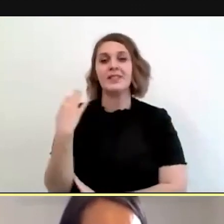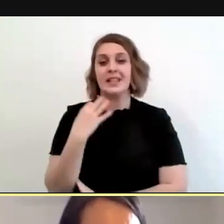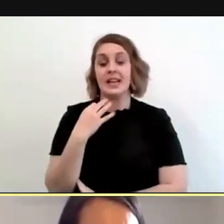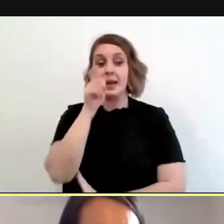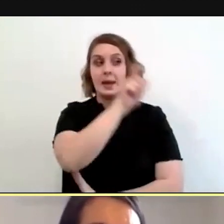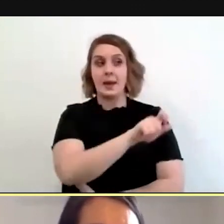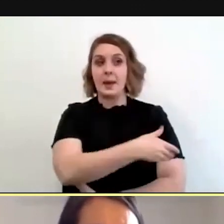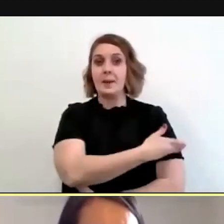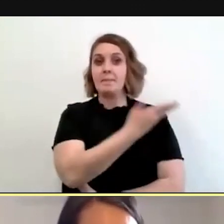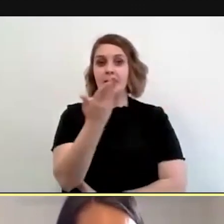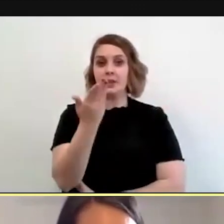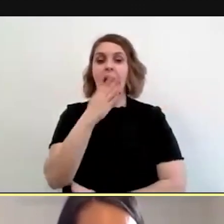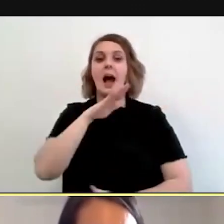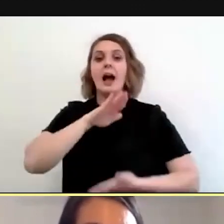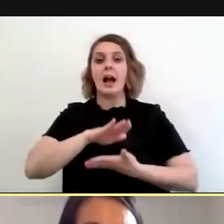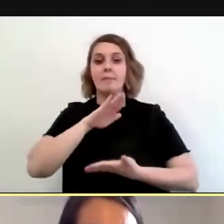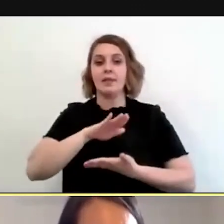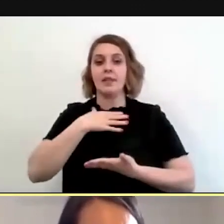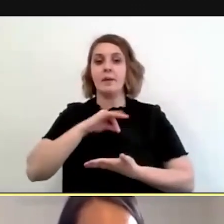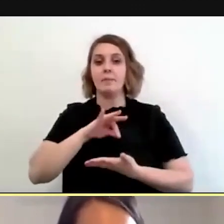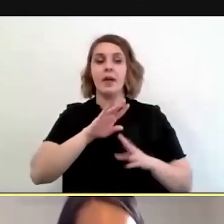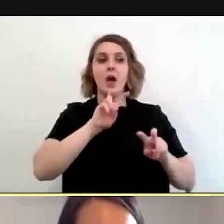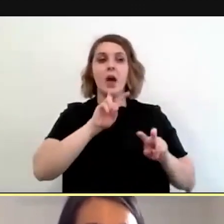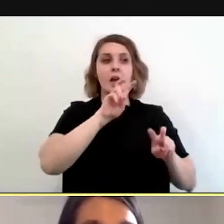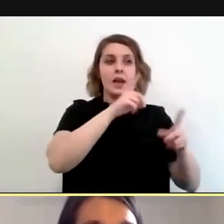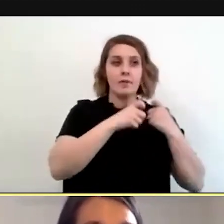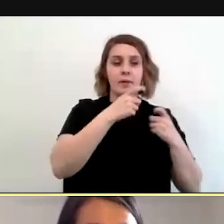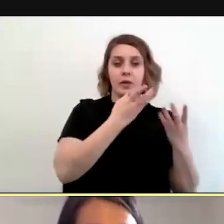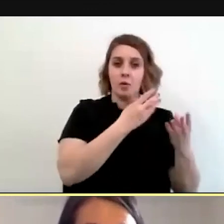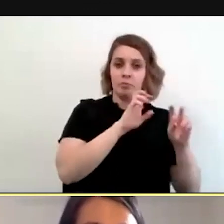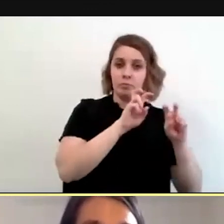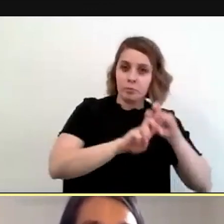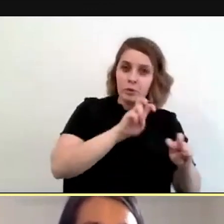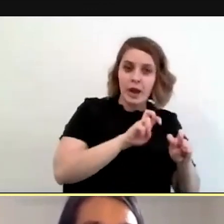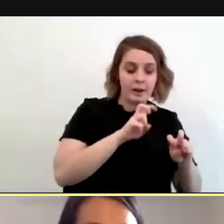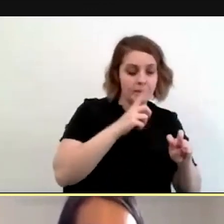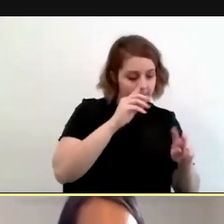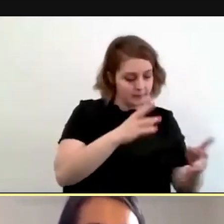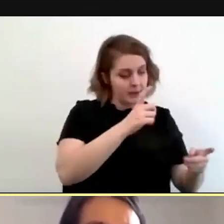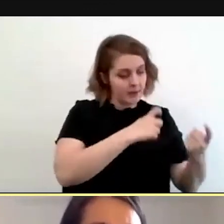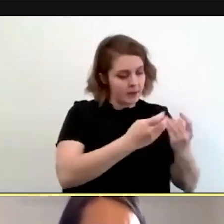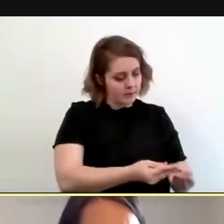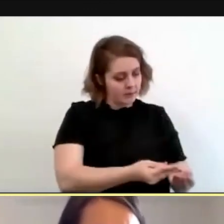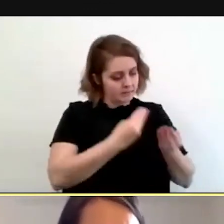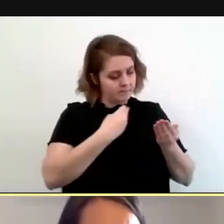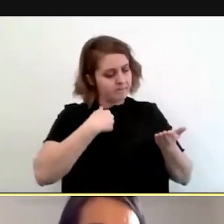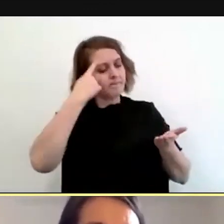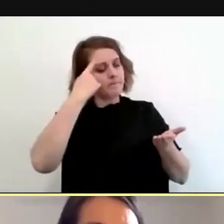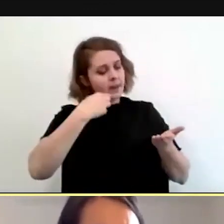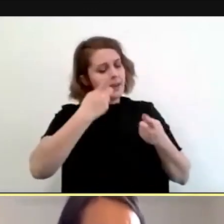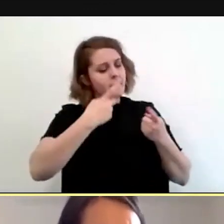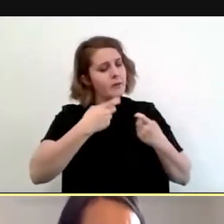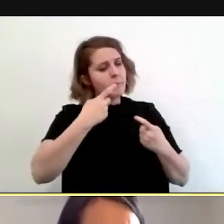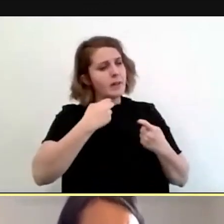sean capaces de buscar información, de evaluar esa información, de saber que esa es la información que